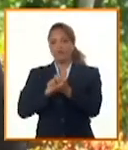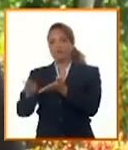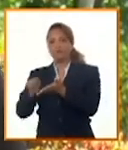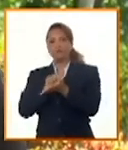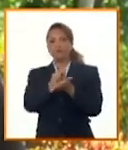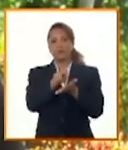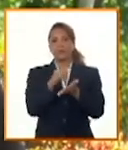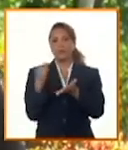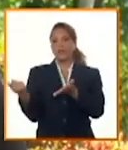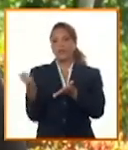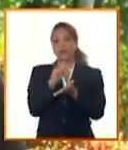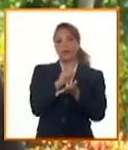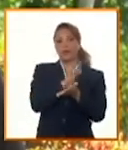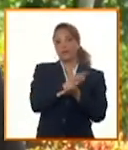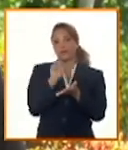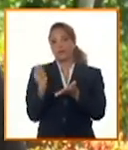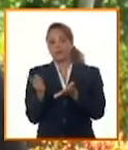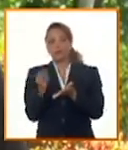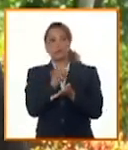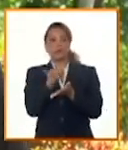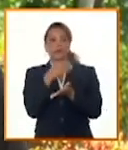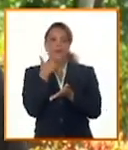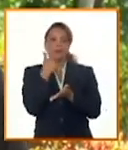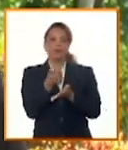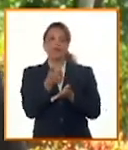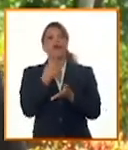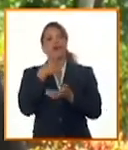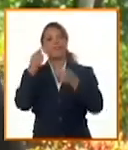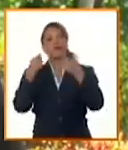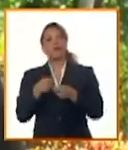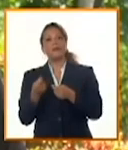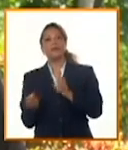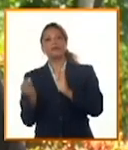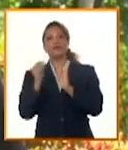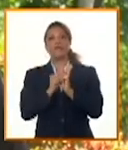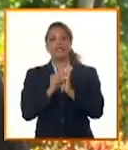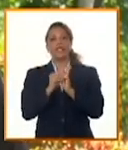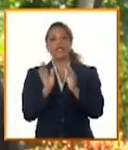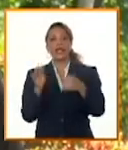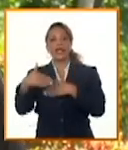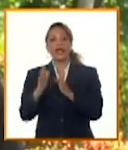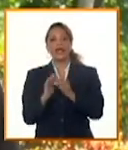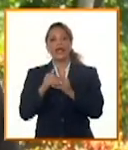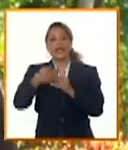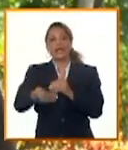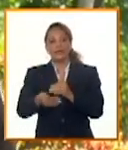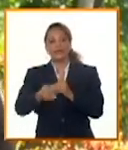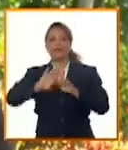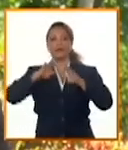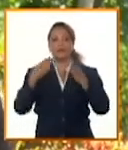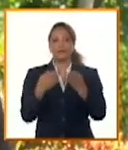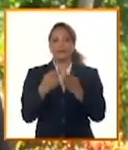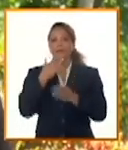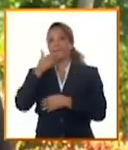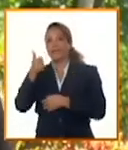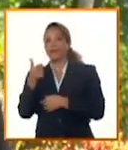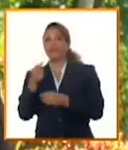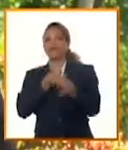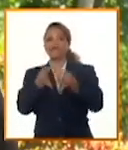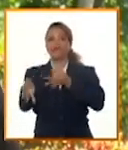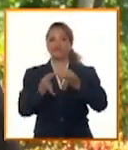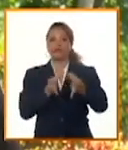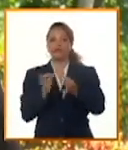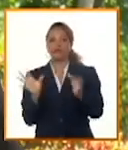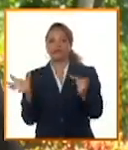y hacia nosotros ya lo que tenemos es que acabar de implementar la caja extra para que fluya toda la otra parte de la bancarización